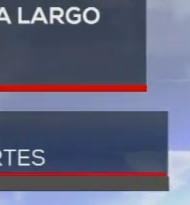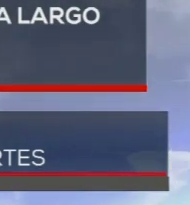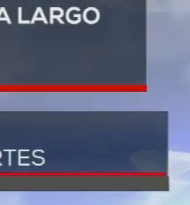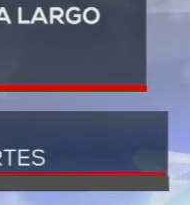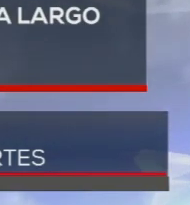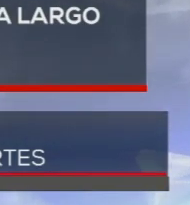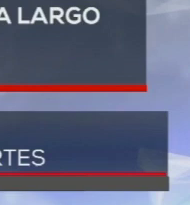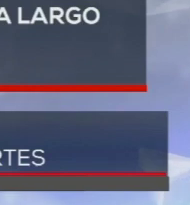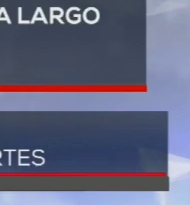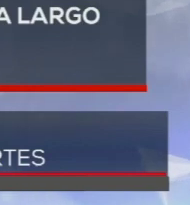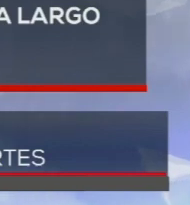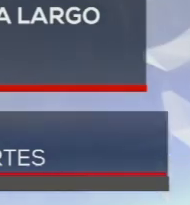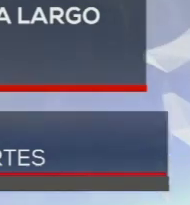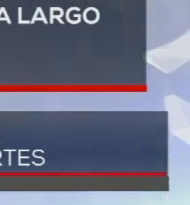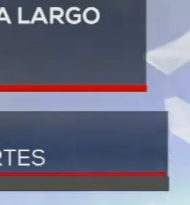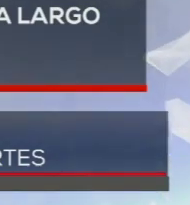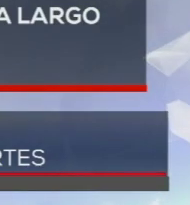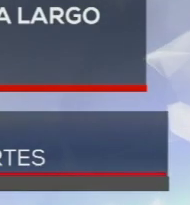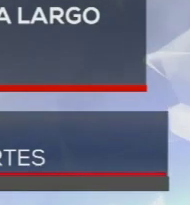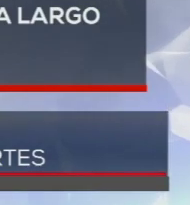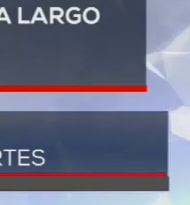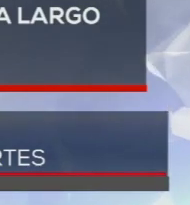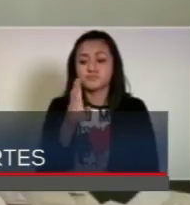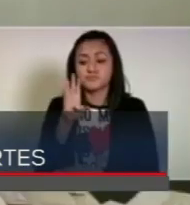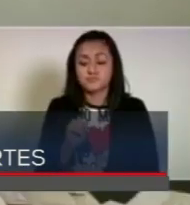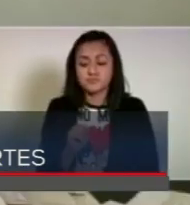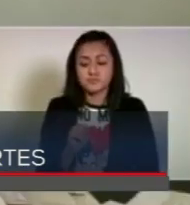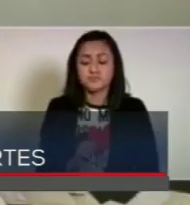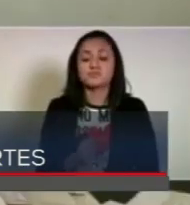y 79 fallecimientos durante el fin de semana largo.